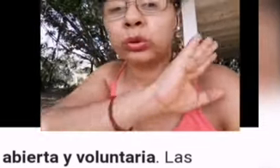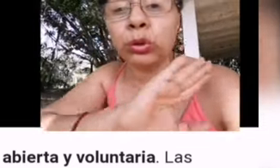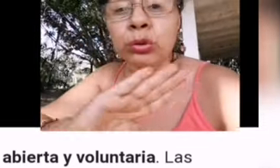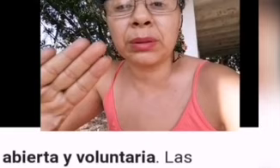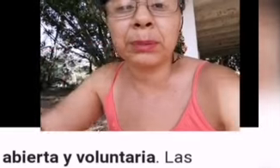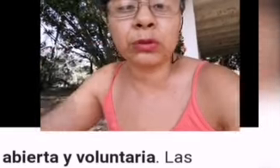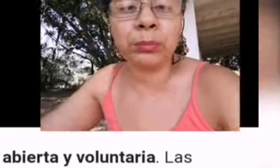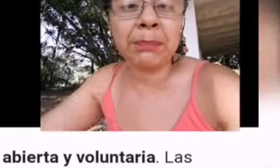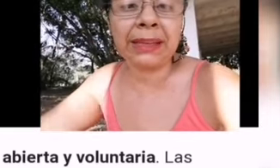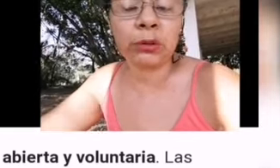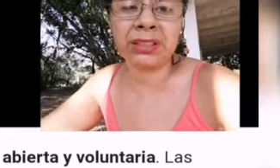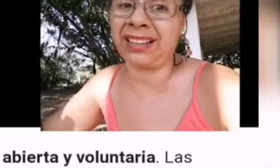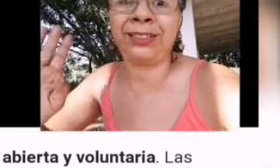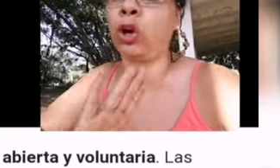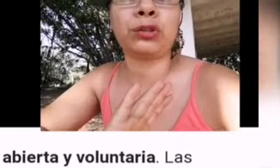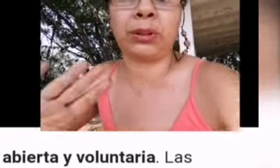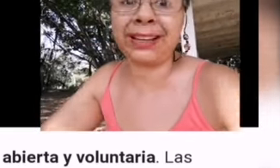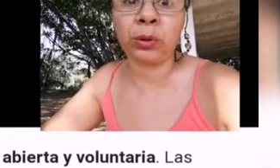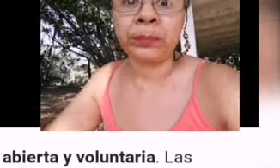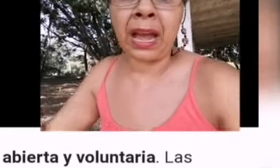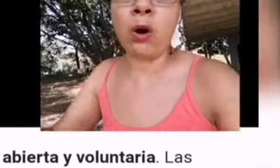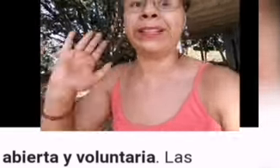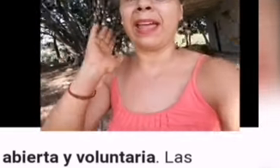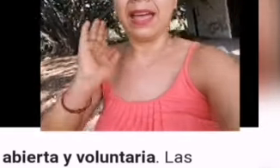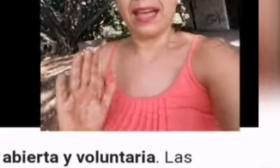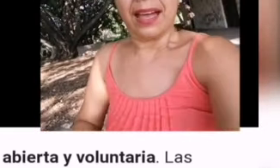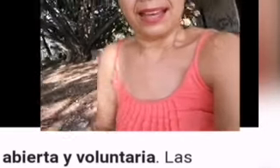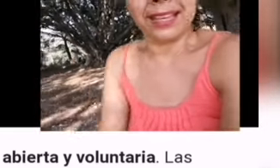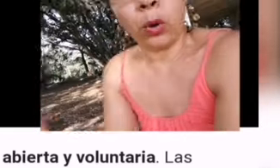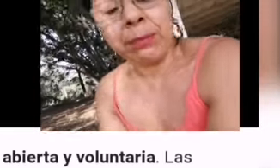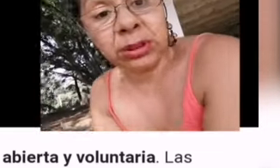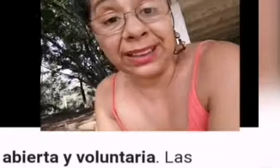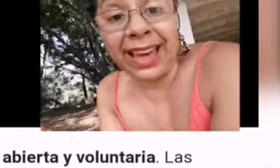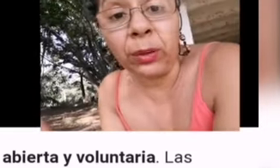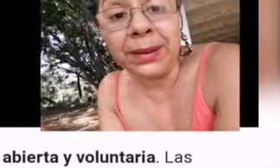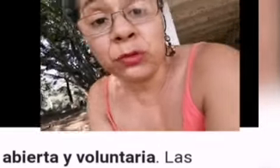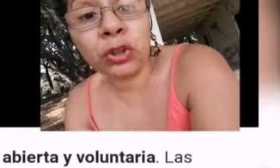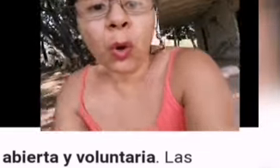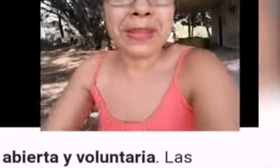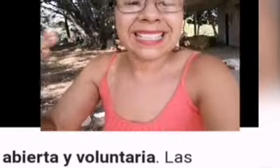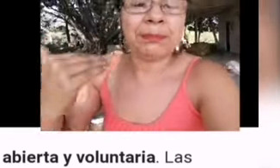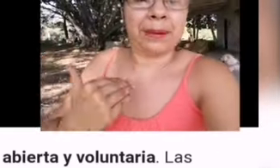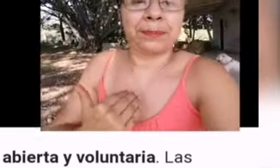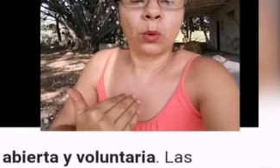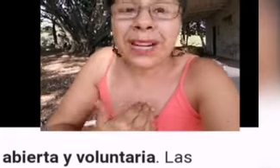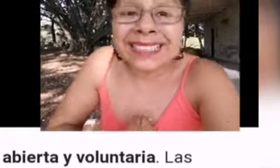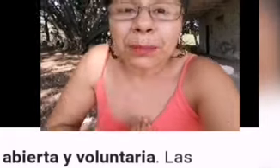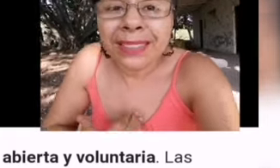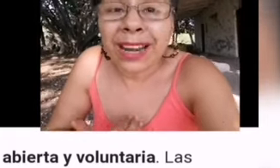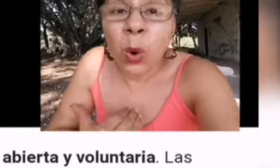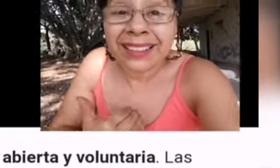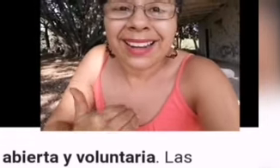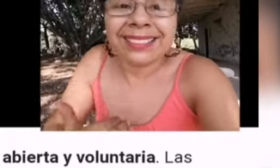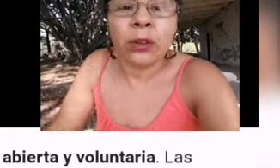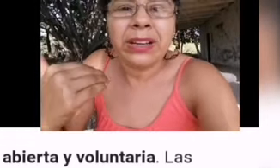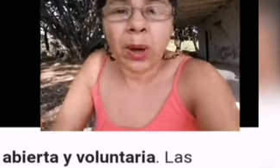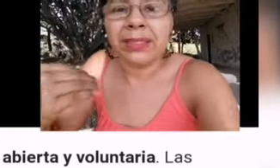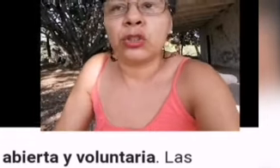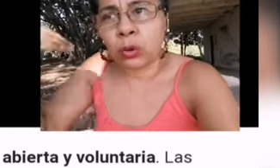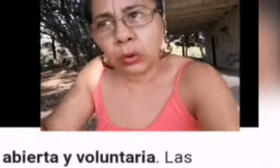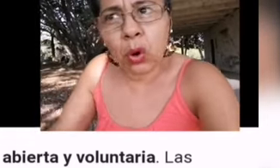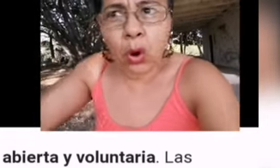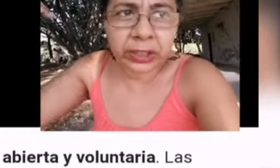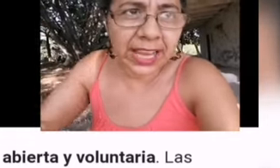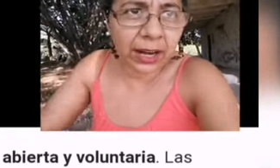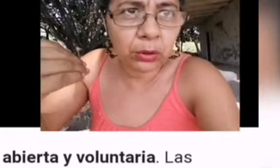dicho, todos los empleados son bienvenidos y están en todo su derecho. Aunque, y lo hemos tratado, yo misma, una servidora lo ha tratado y lo ha